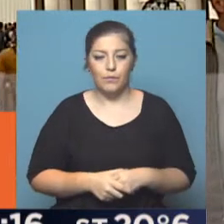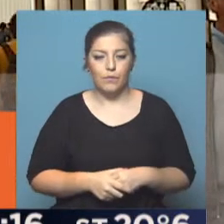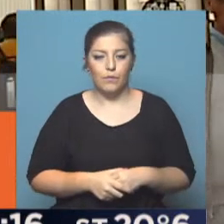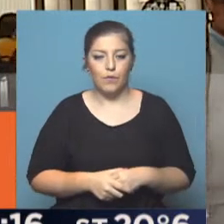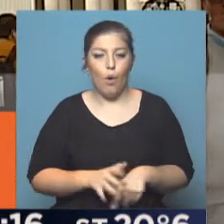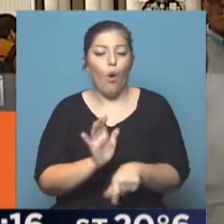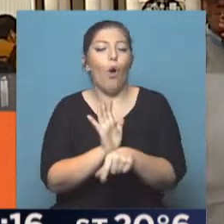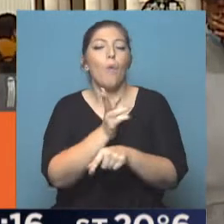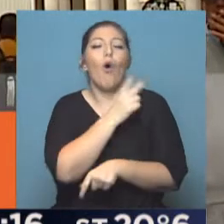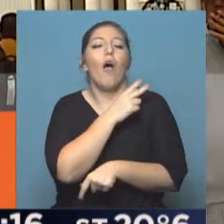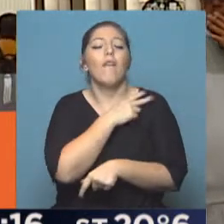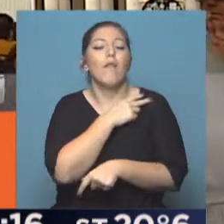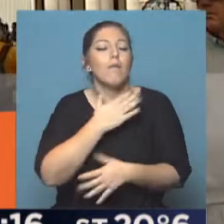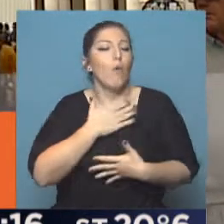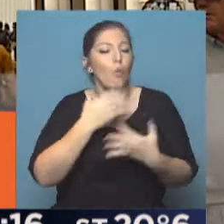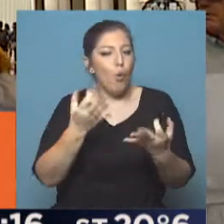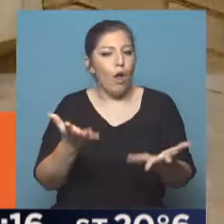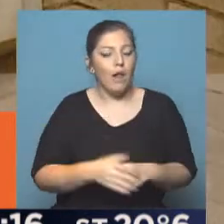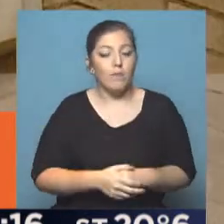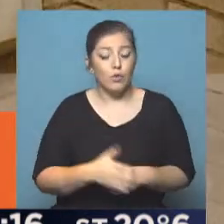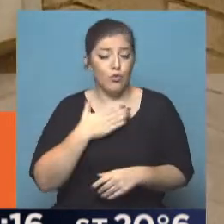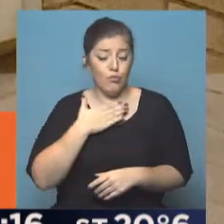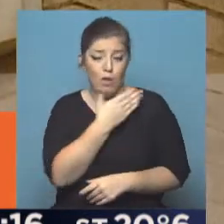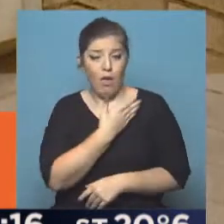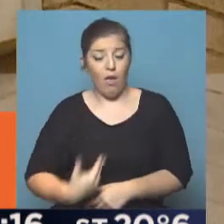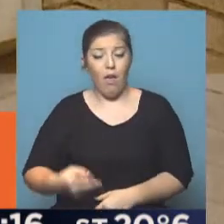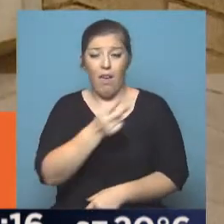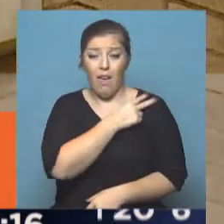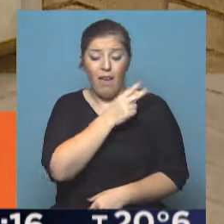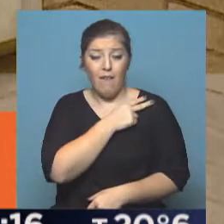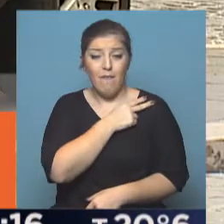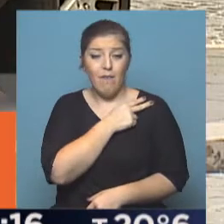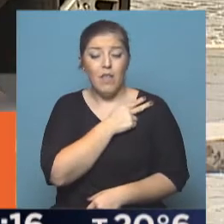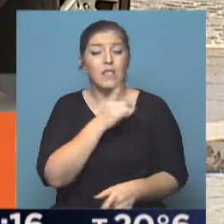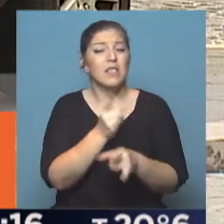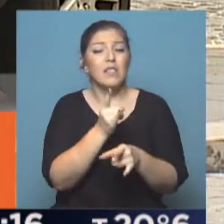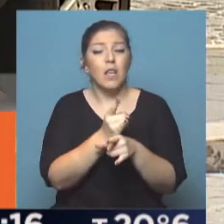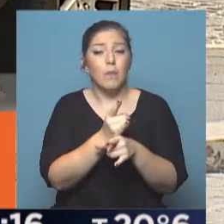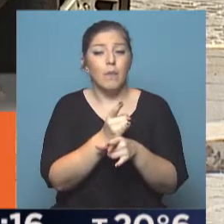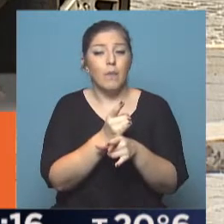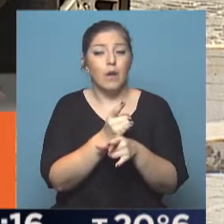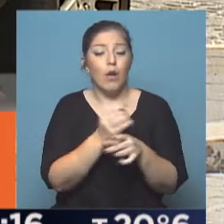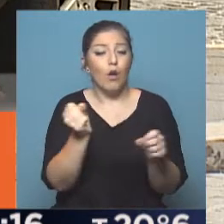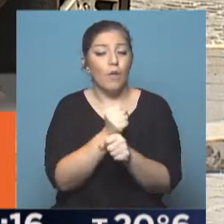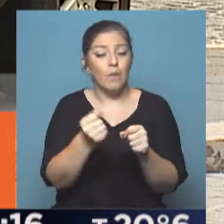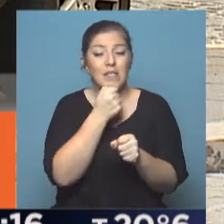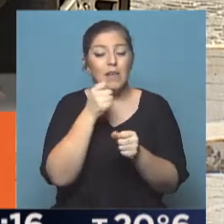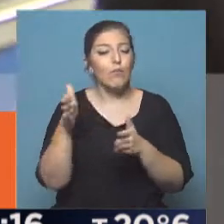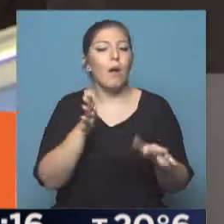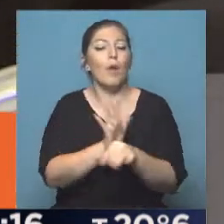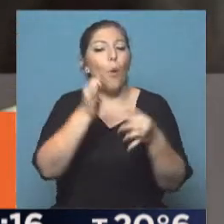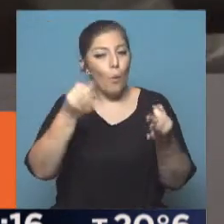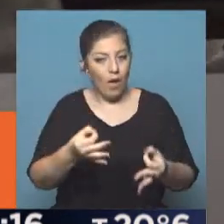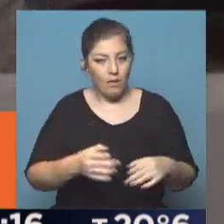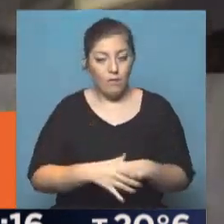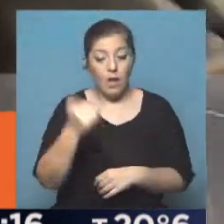moral. En mi época de jefe de gobierno de la Ciudad de Buenos Aires siempre iba en búsqueda de confirmar si el rumbo era el correcto.